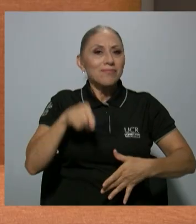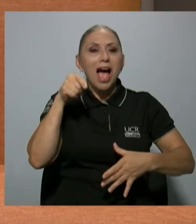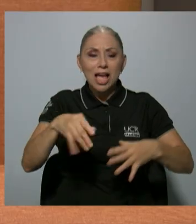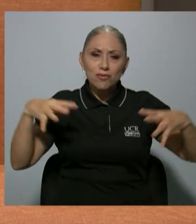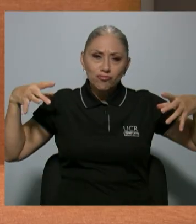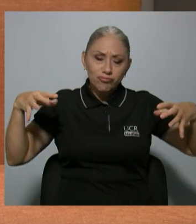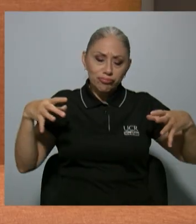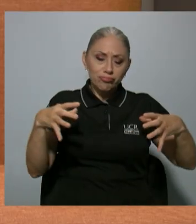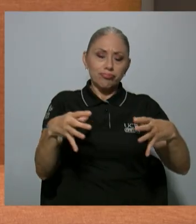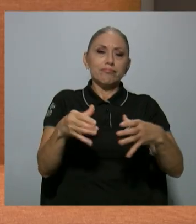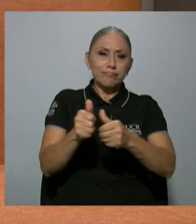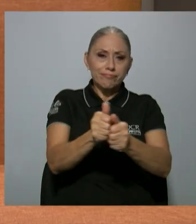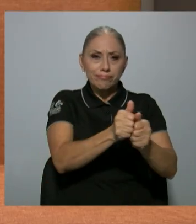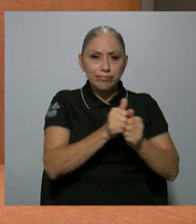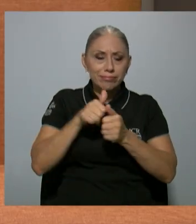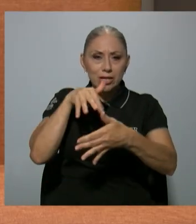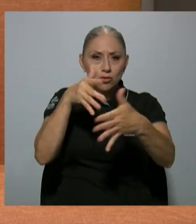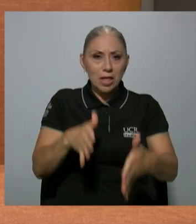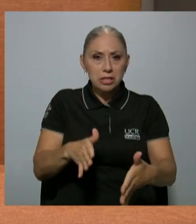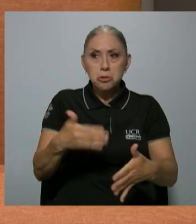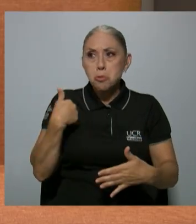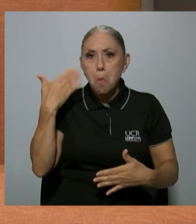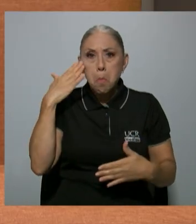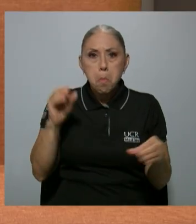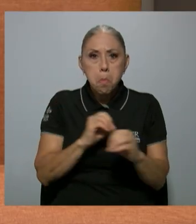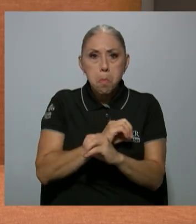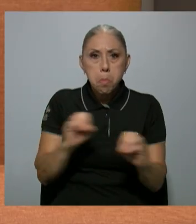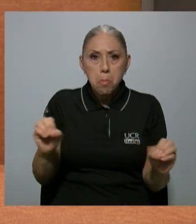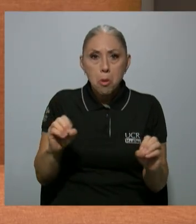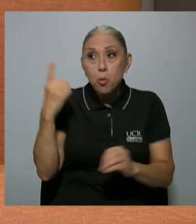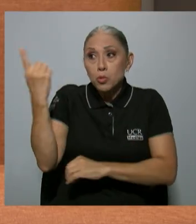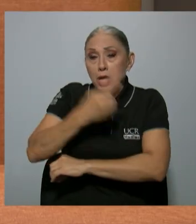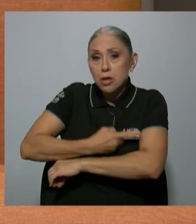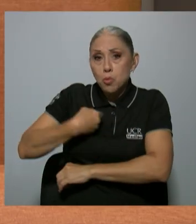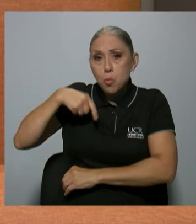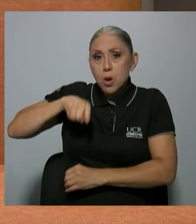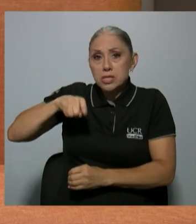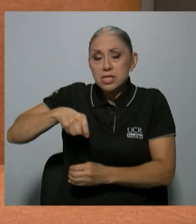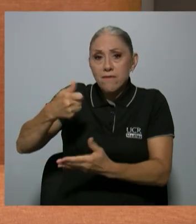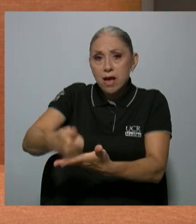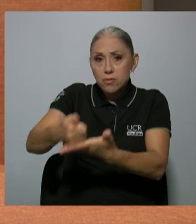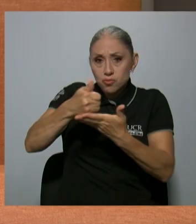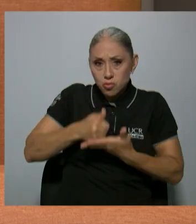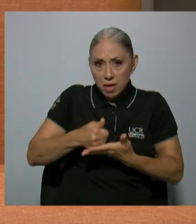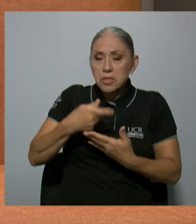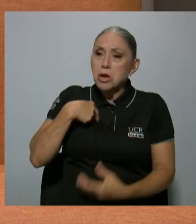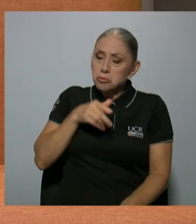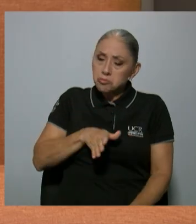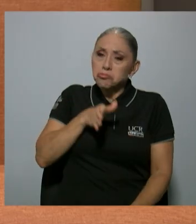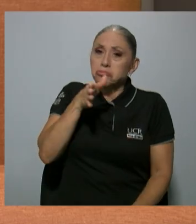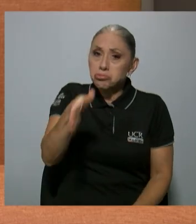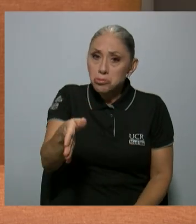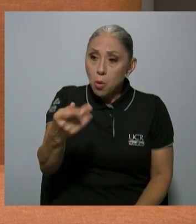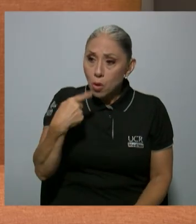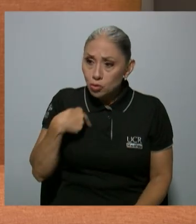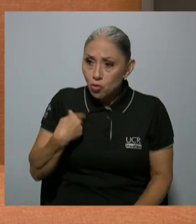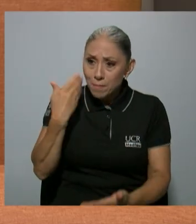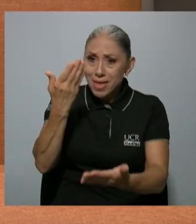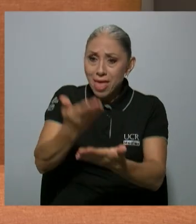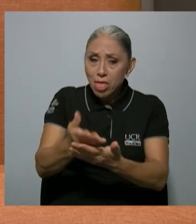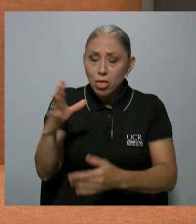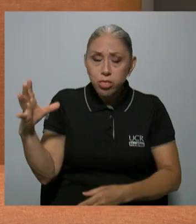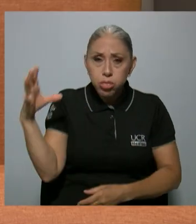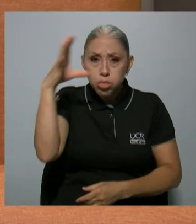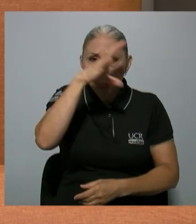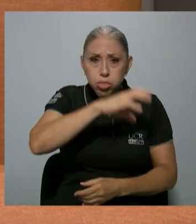los estudiantes ahí. Yo no conocía nada de esto, llegué un día porque necesitaba ayuda, y cuando llegué me di cuenta que había una fila gigante